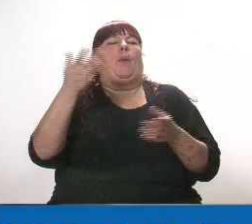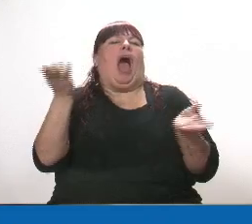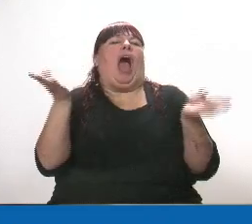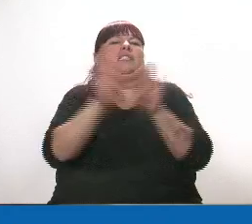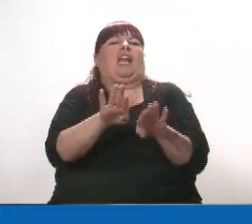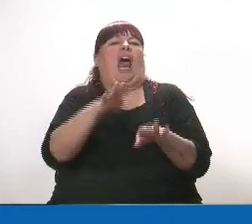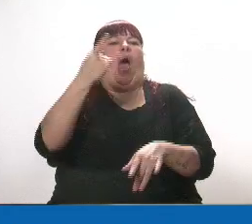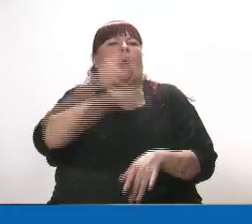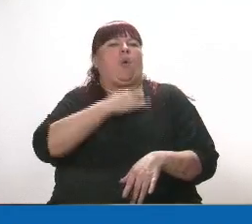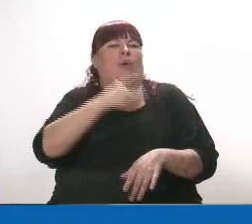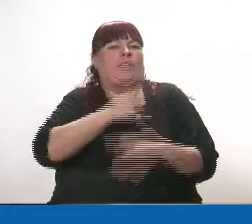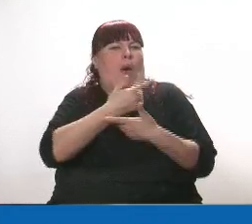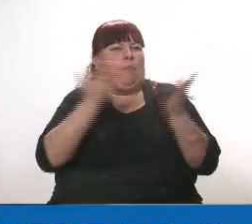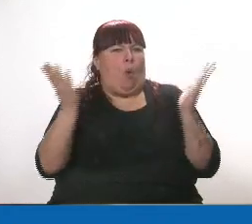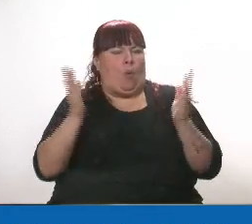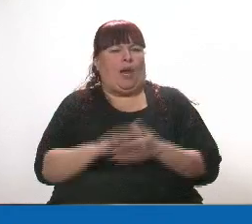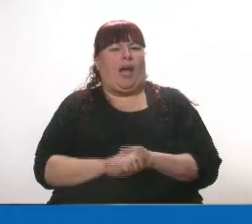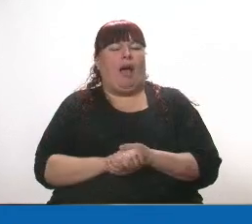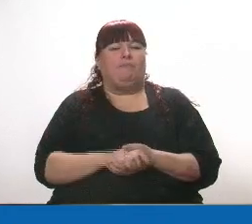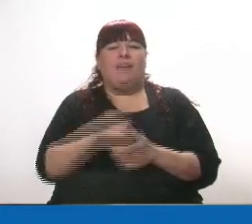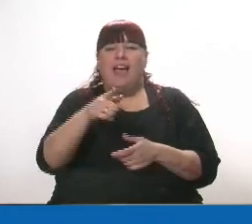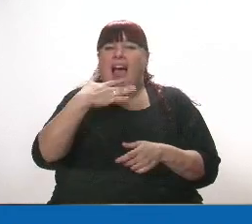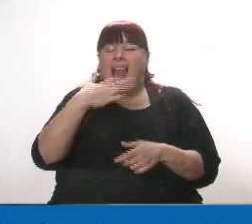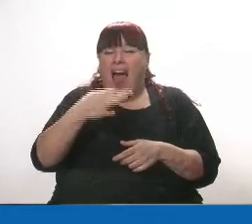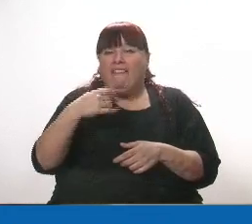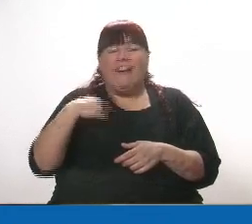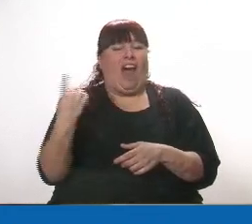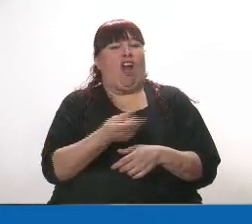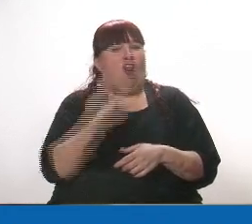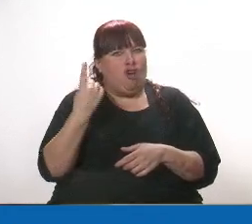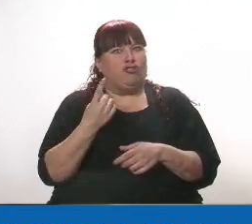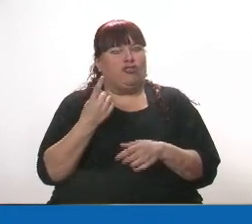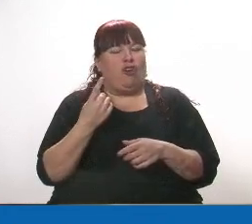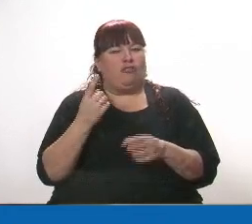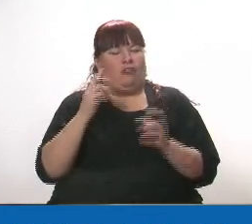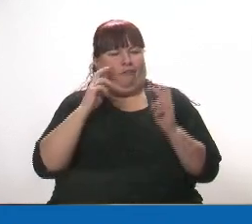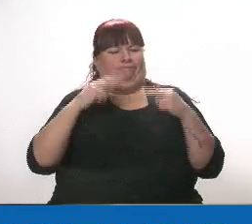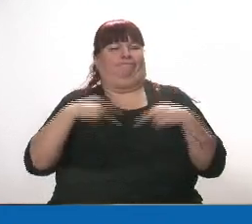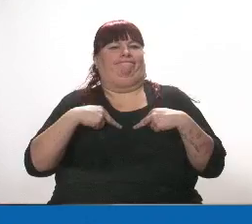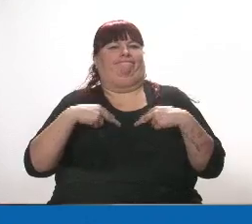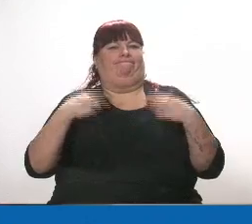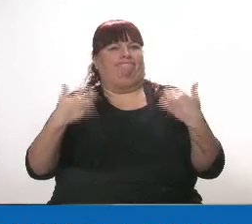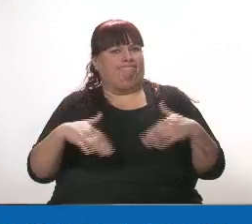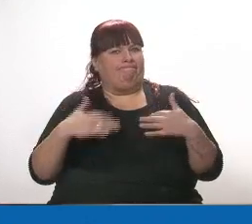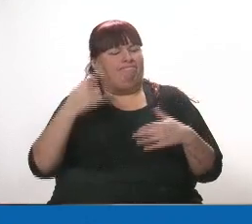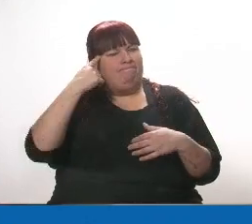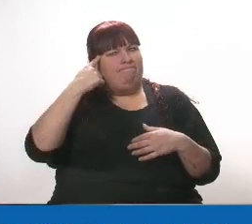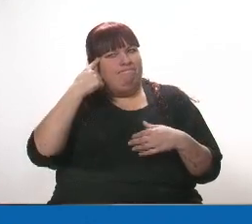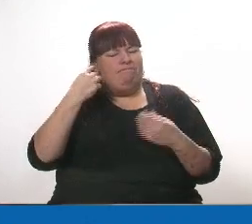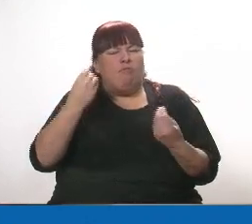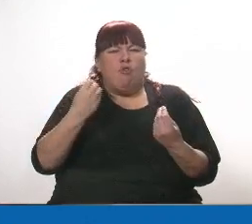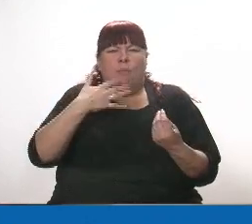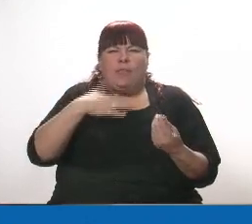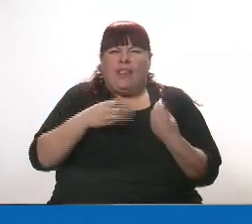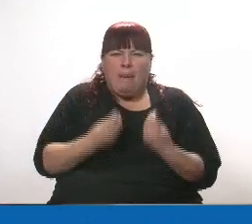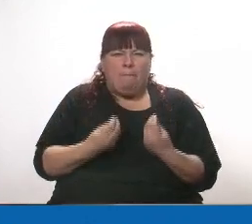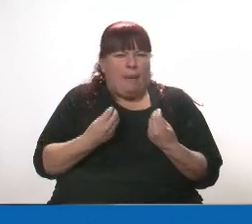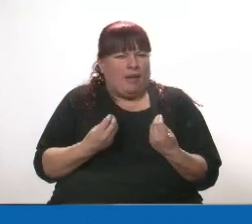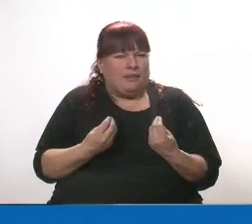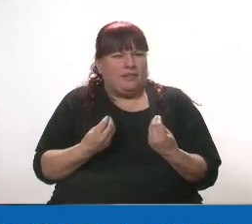universidades públicas y eso La verdad es que a muchos de nosotros nos ha interpelado y hemos tratado de entender Qué